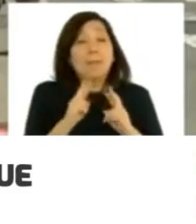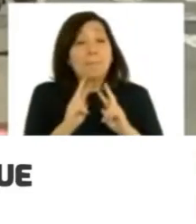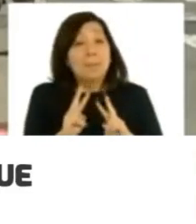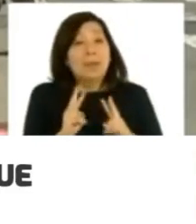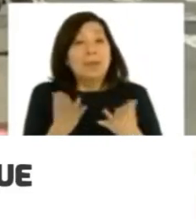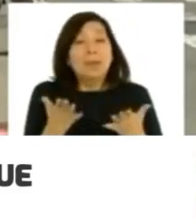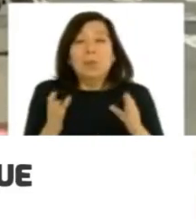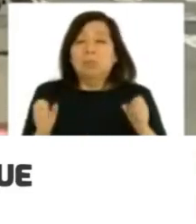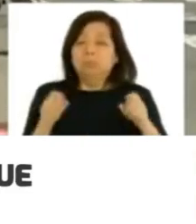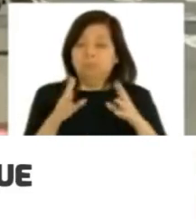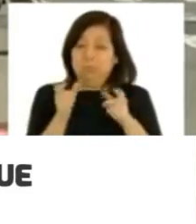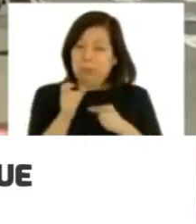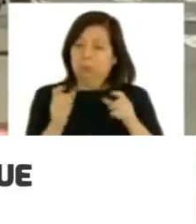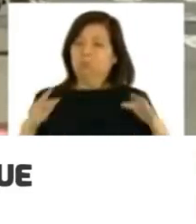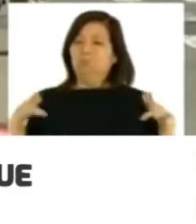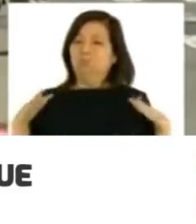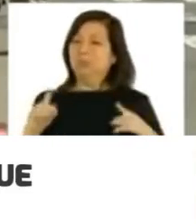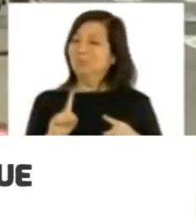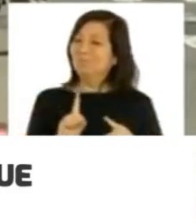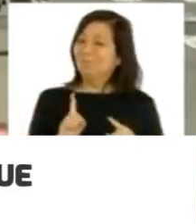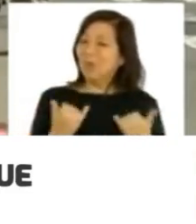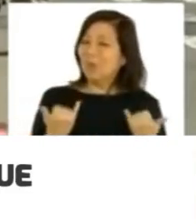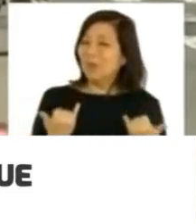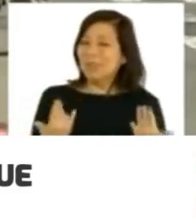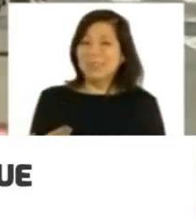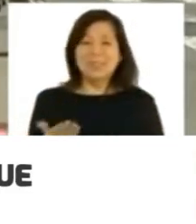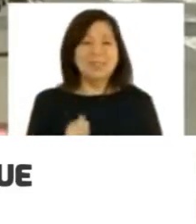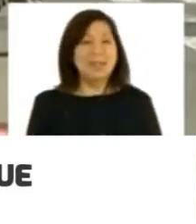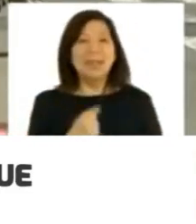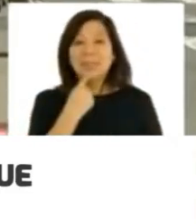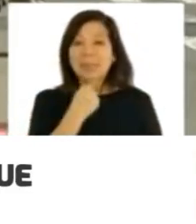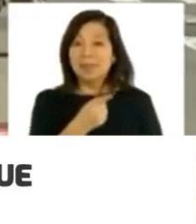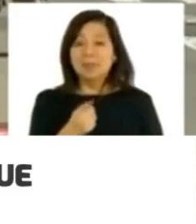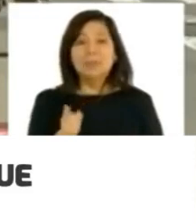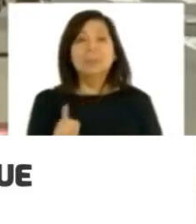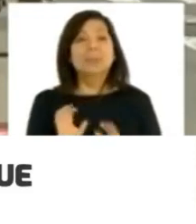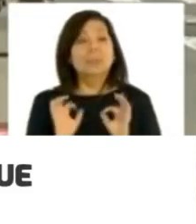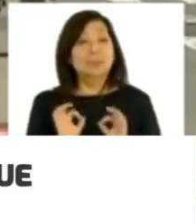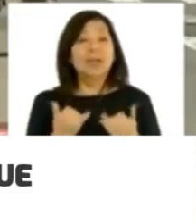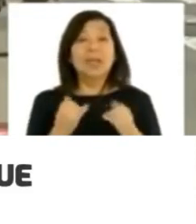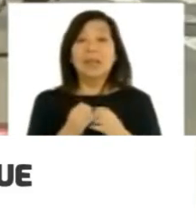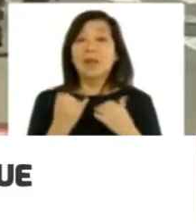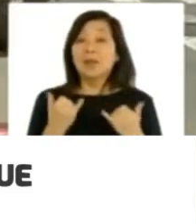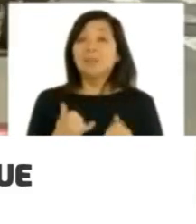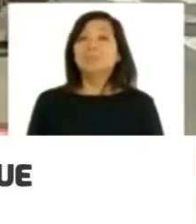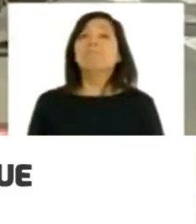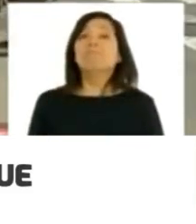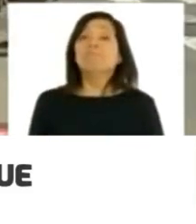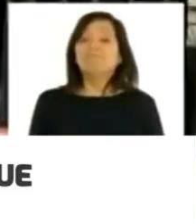estas aglomeraciones y todo esto ha sido indicado a las autoridades respectivas.